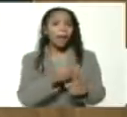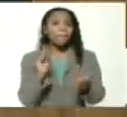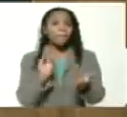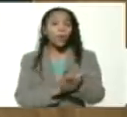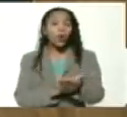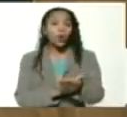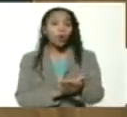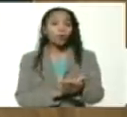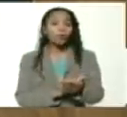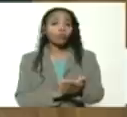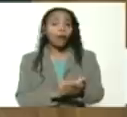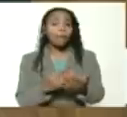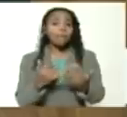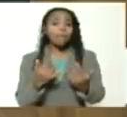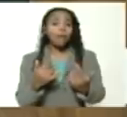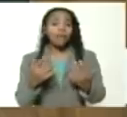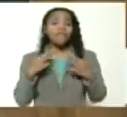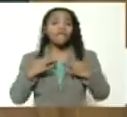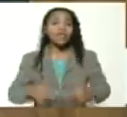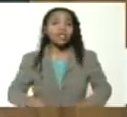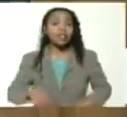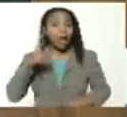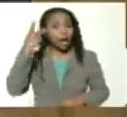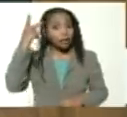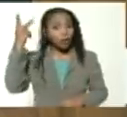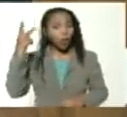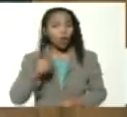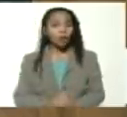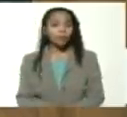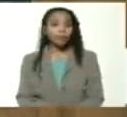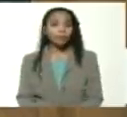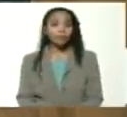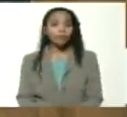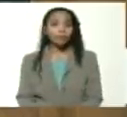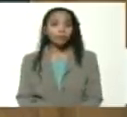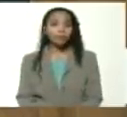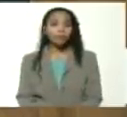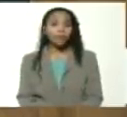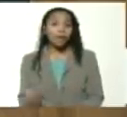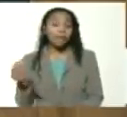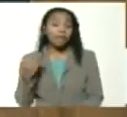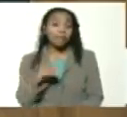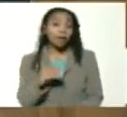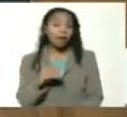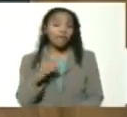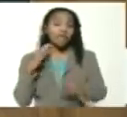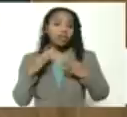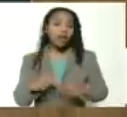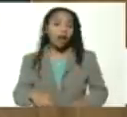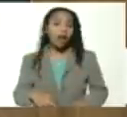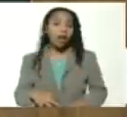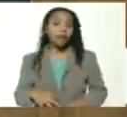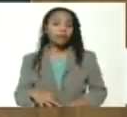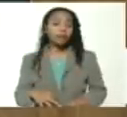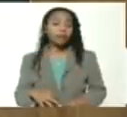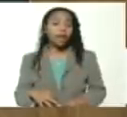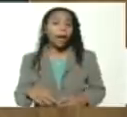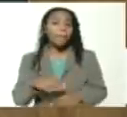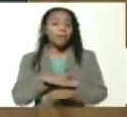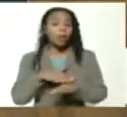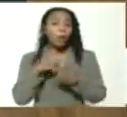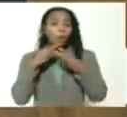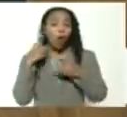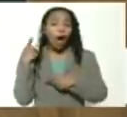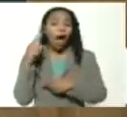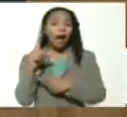su integridad física y psicológica. Adicional a la Fiscalía Especializada, el Ministerio Público cuenta con un